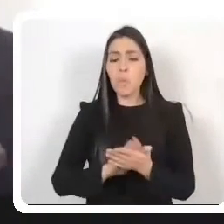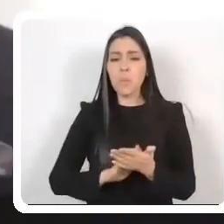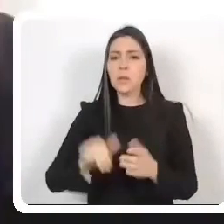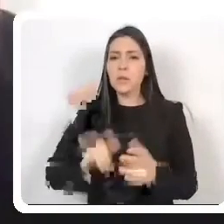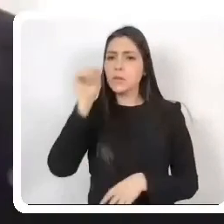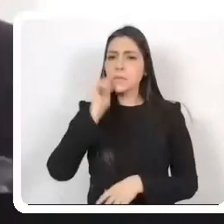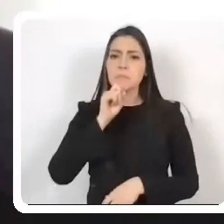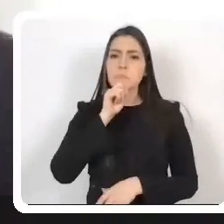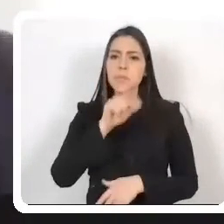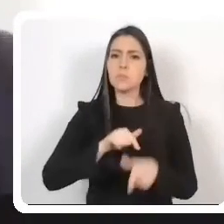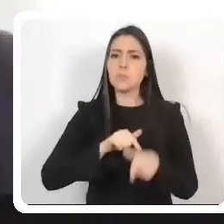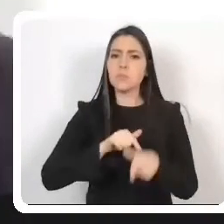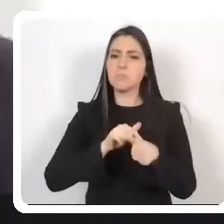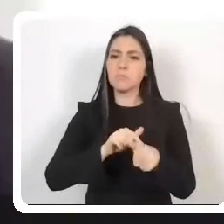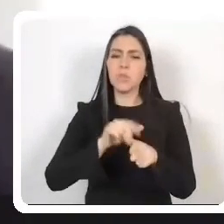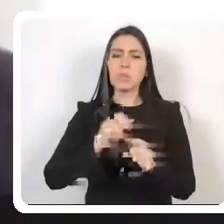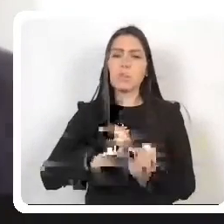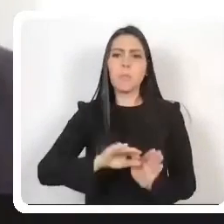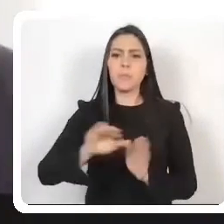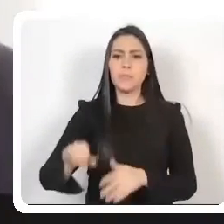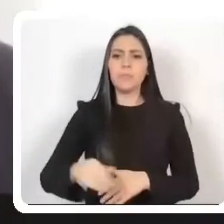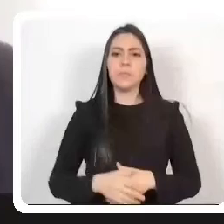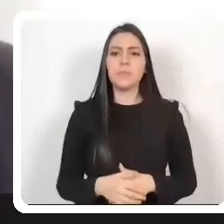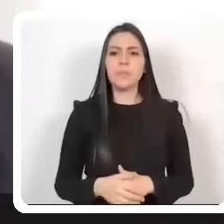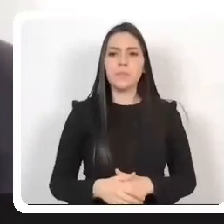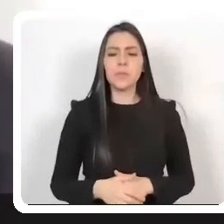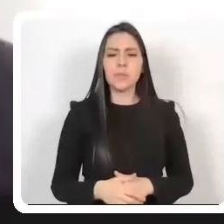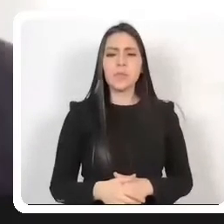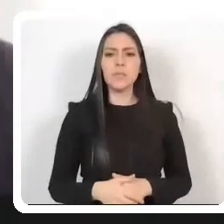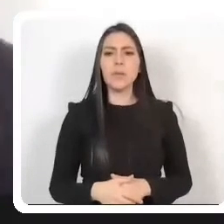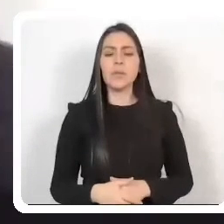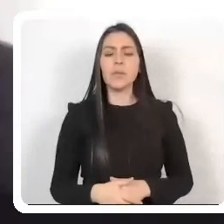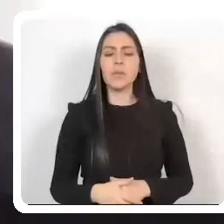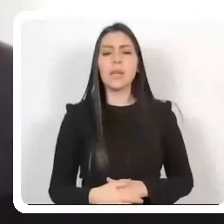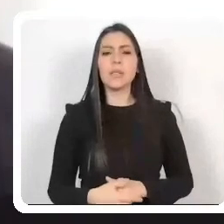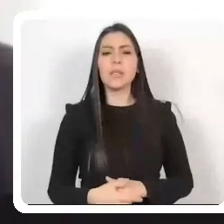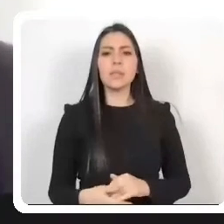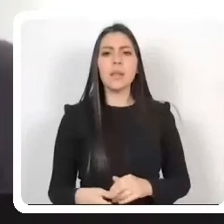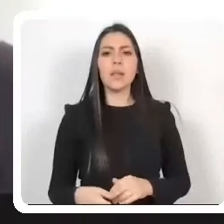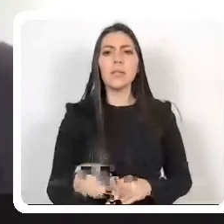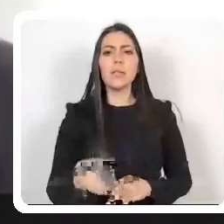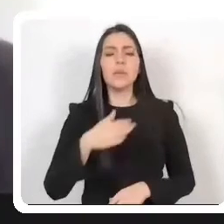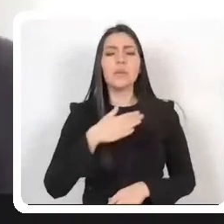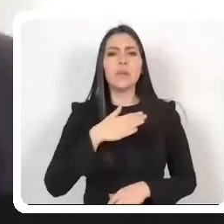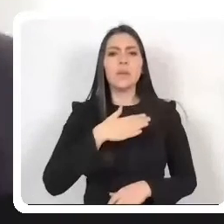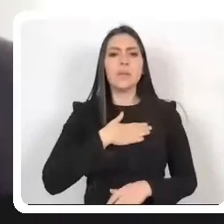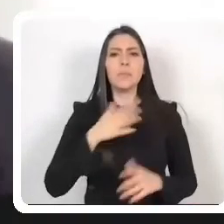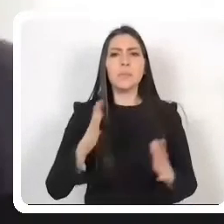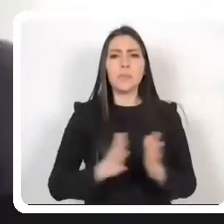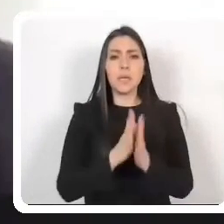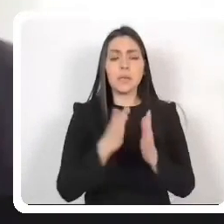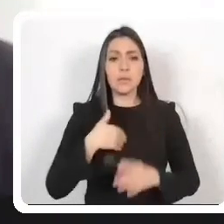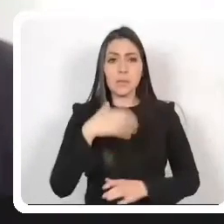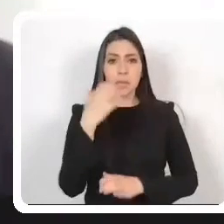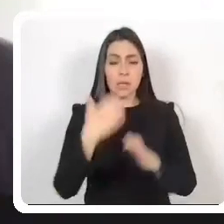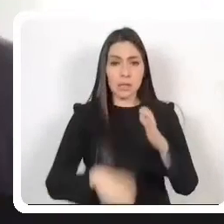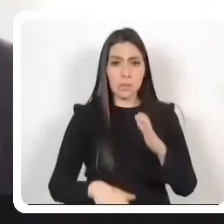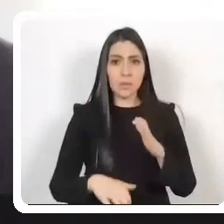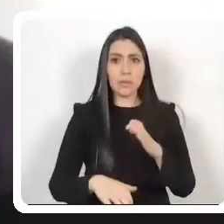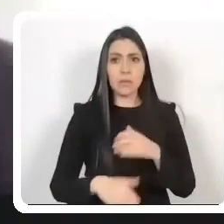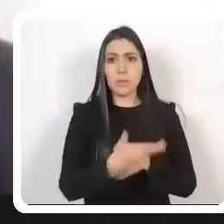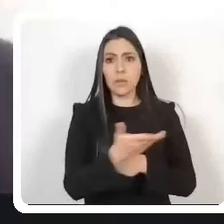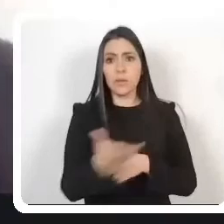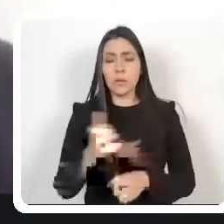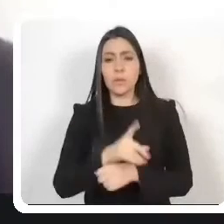Para concluir mi participación, compañeras y compañeros diputados, es